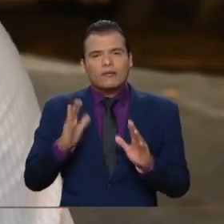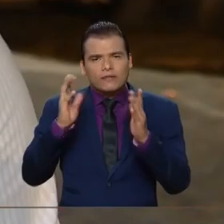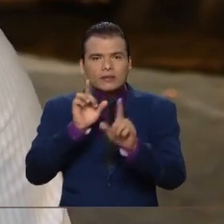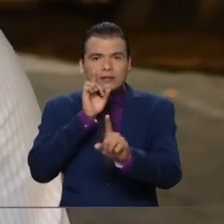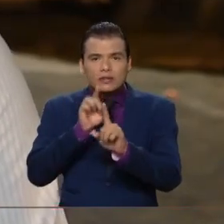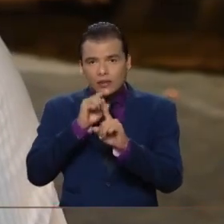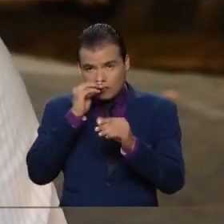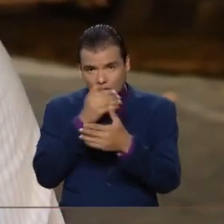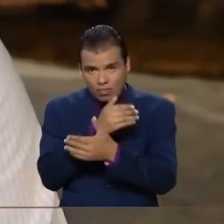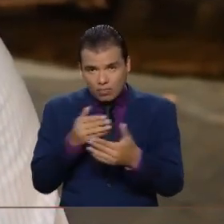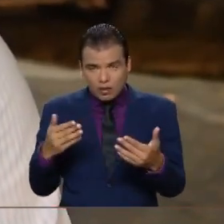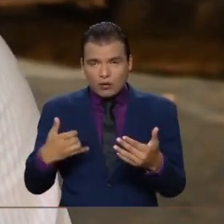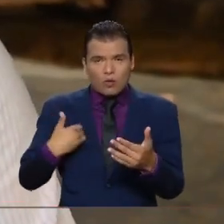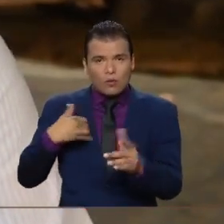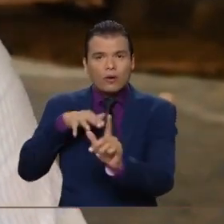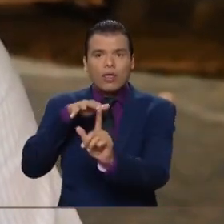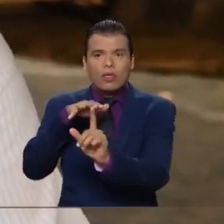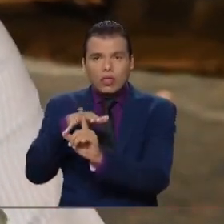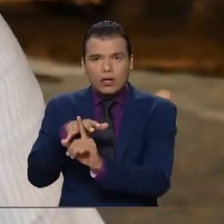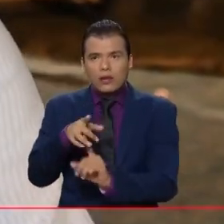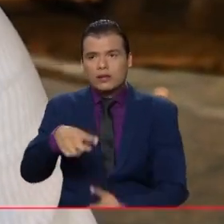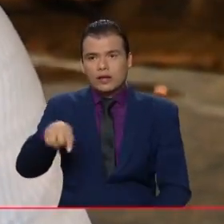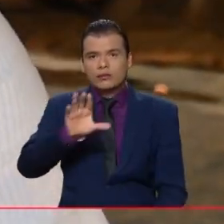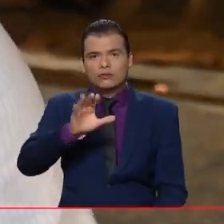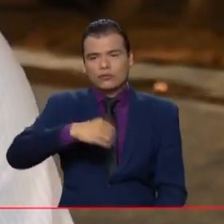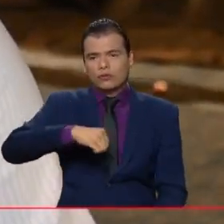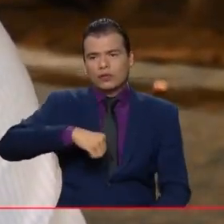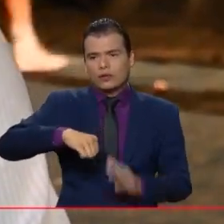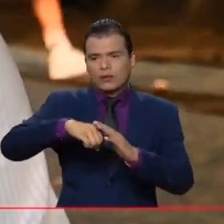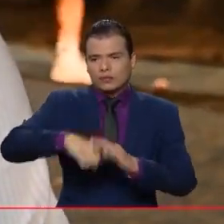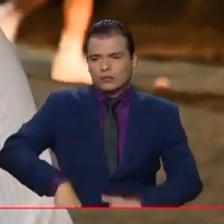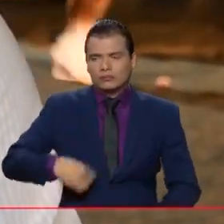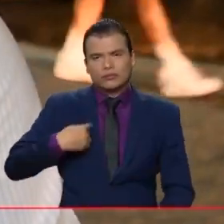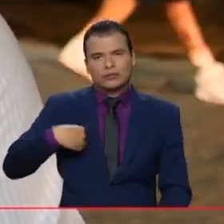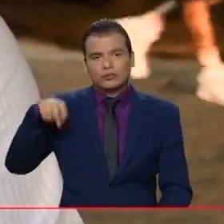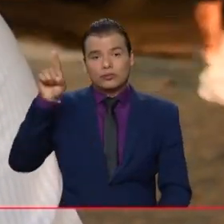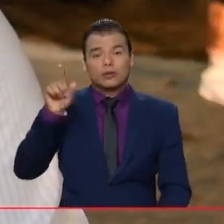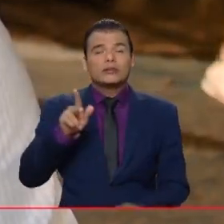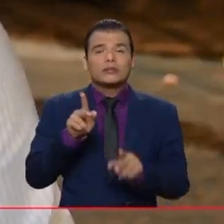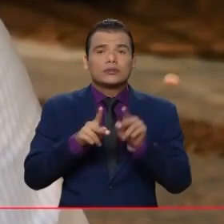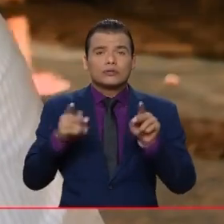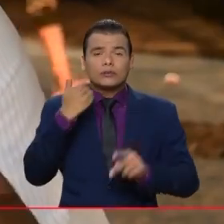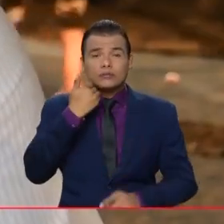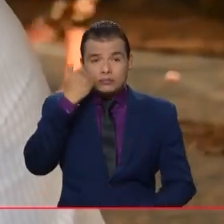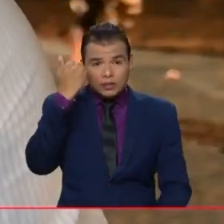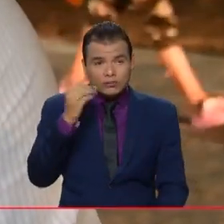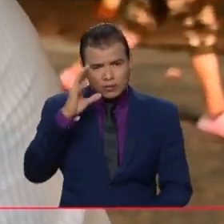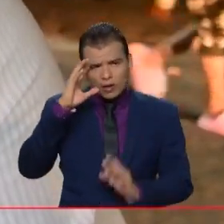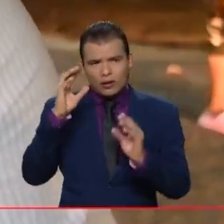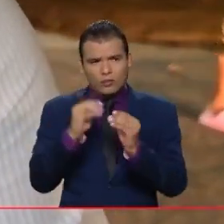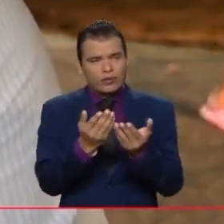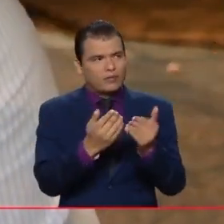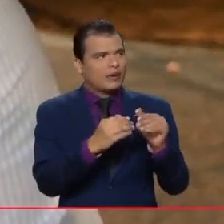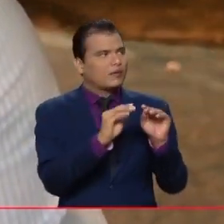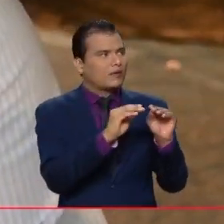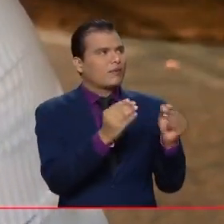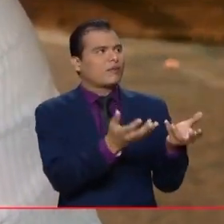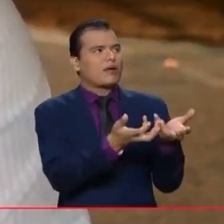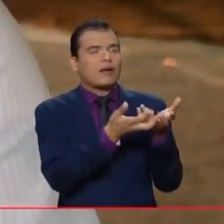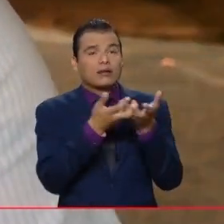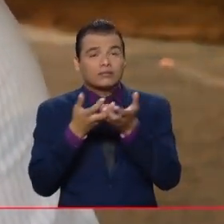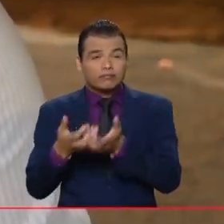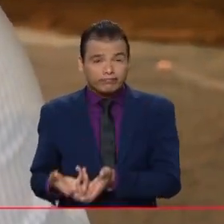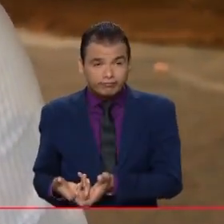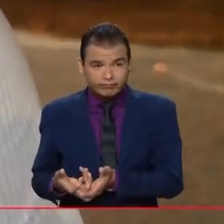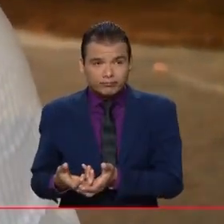actividades donde se ponen en riesgo los derechos de nuestras niñas, niñas y adolescentes. A los mayores de edad que han determinado y han promovido la realización de estas